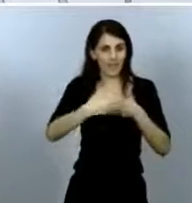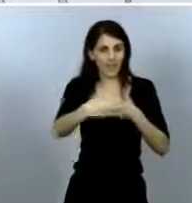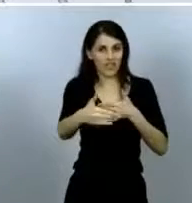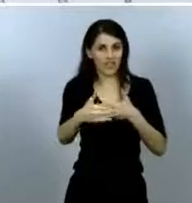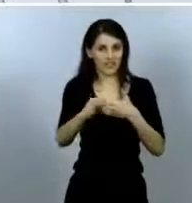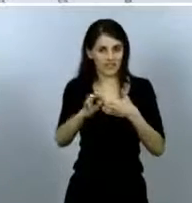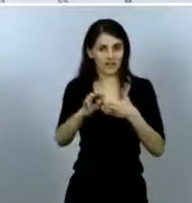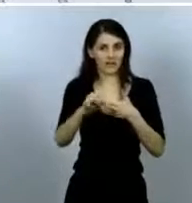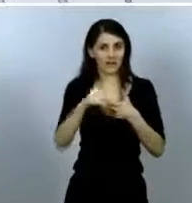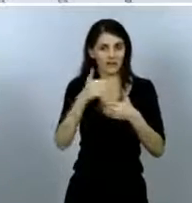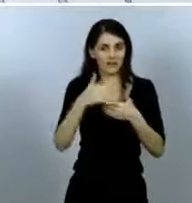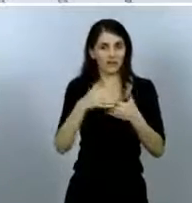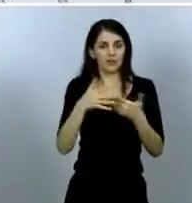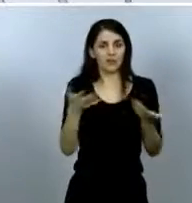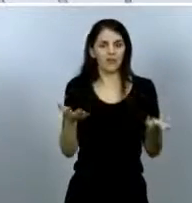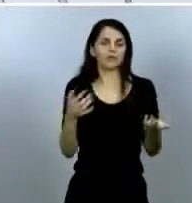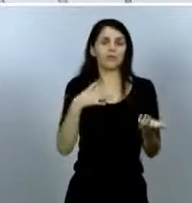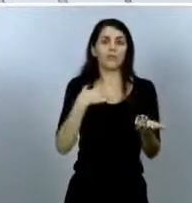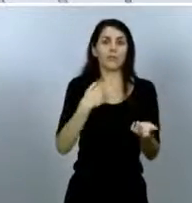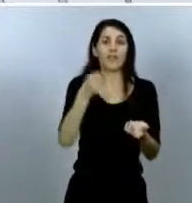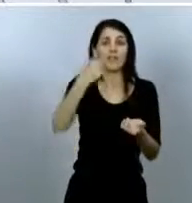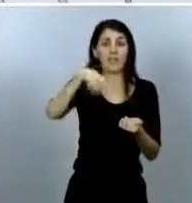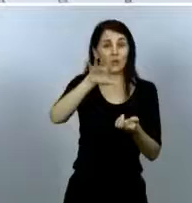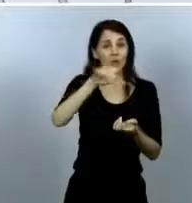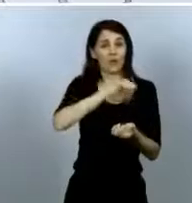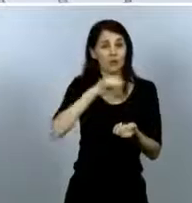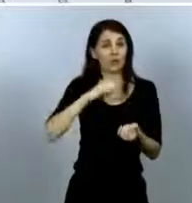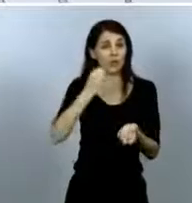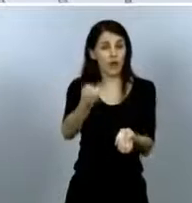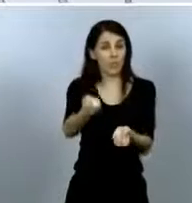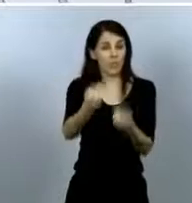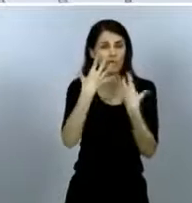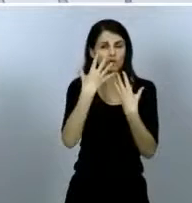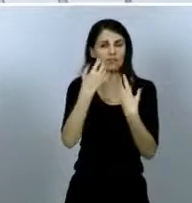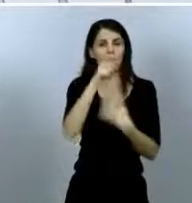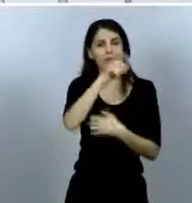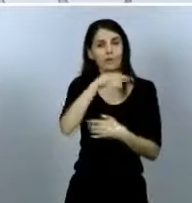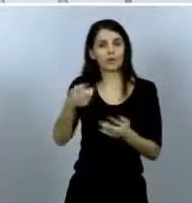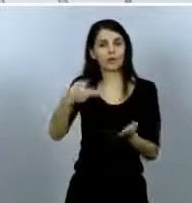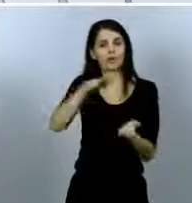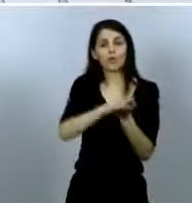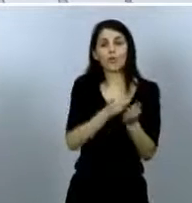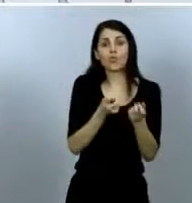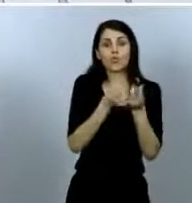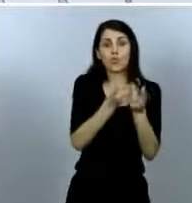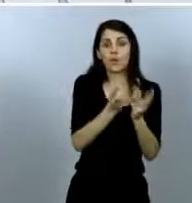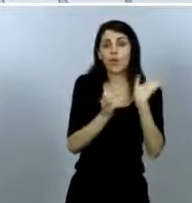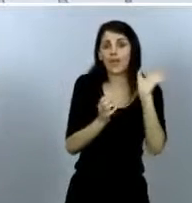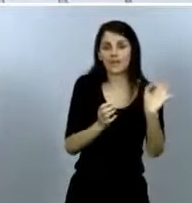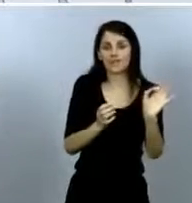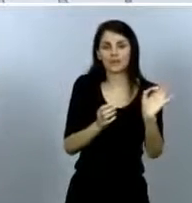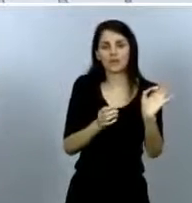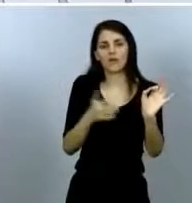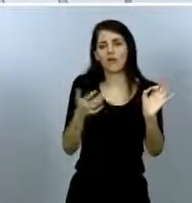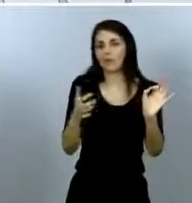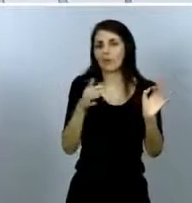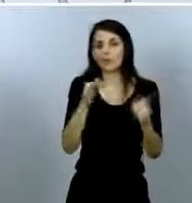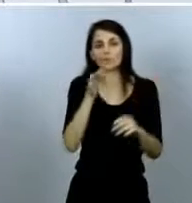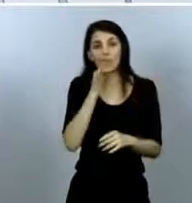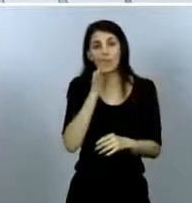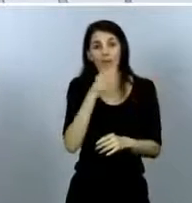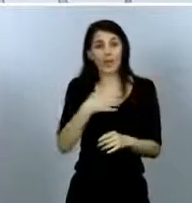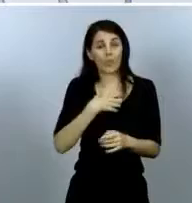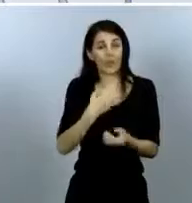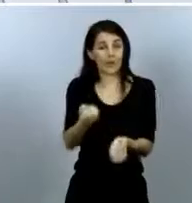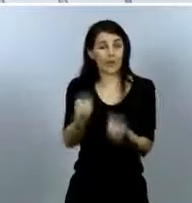nos den una cifra de fallecidos pero no nos puedan decir todavía o no nos puedan notificar la